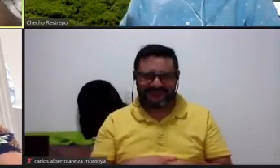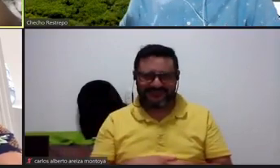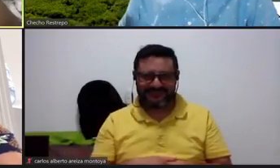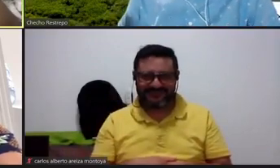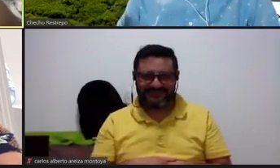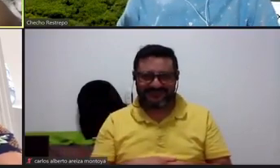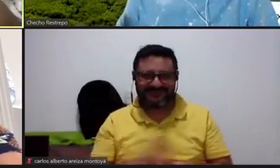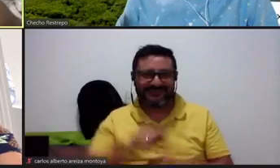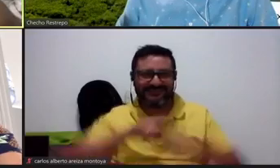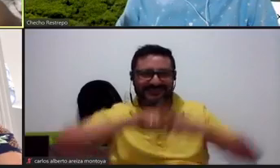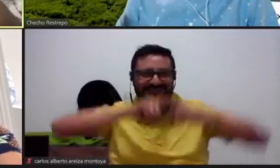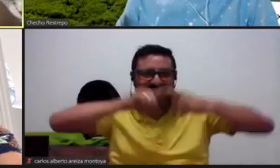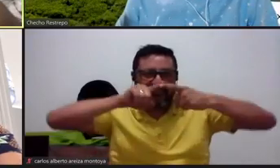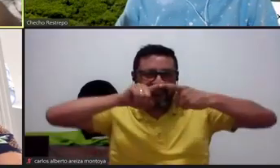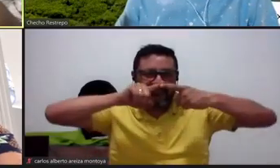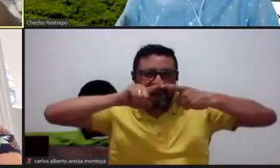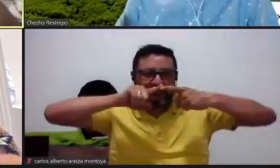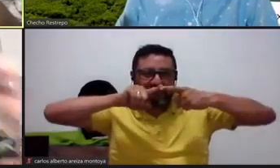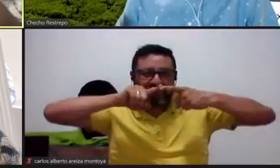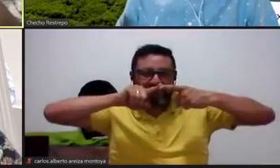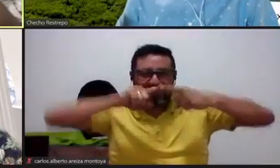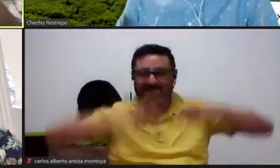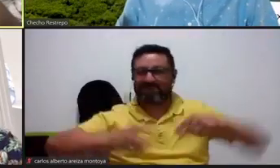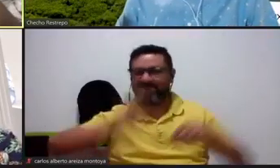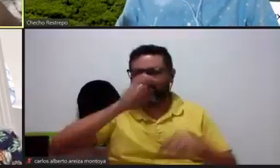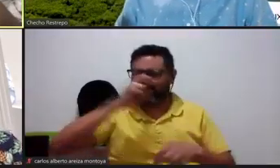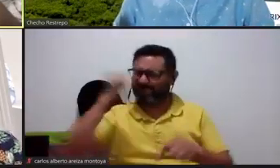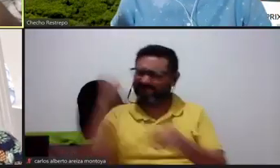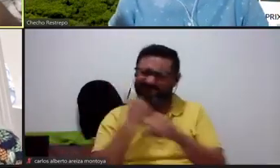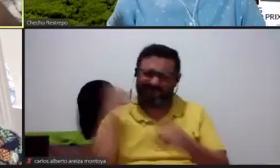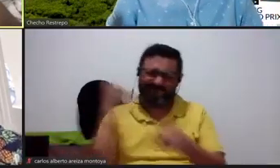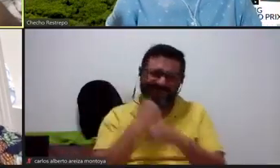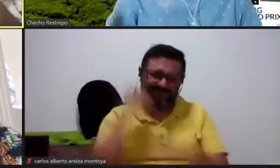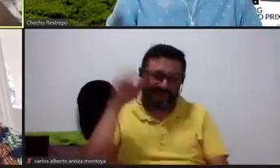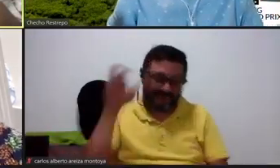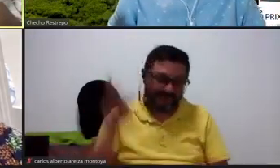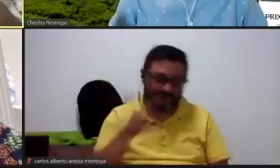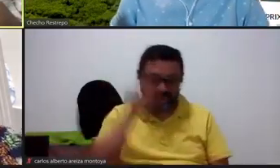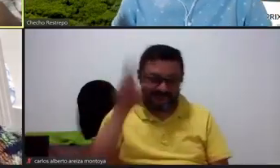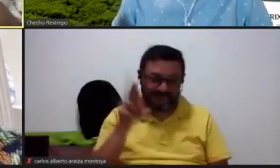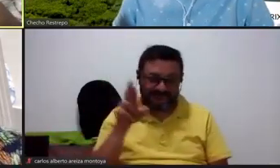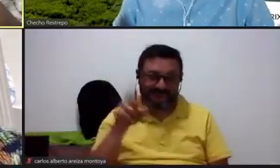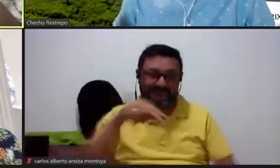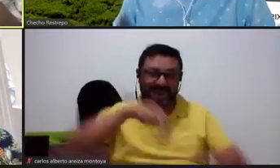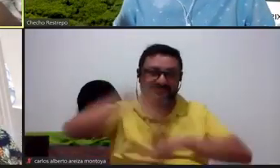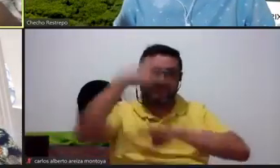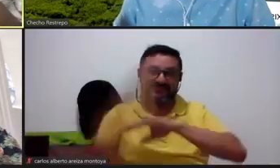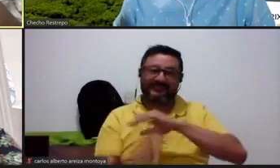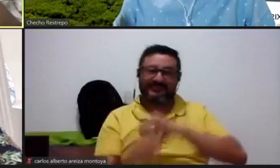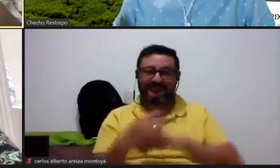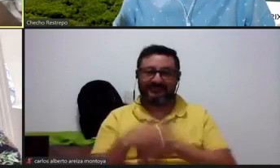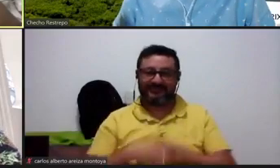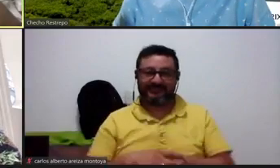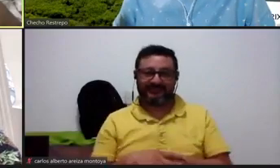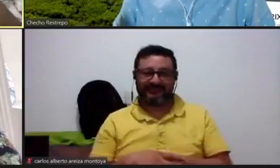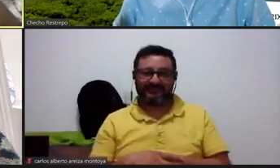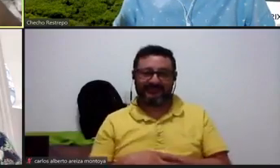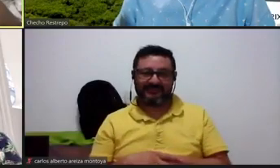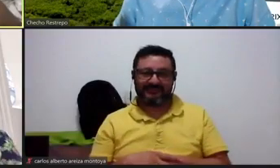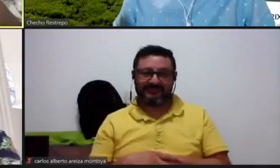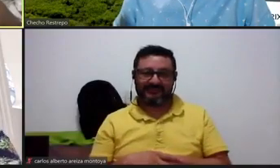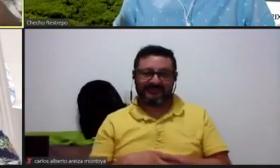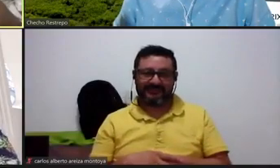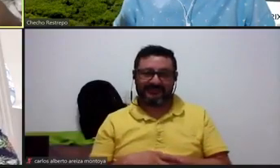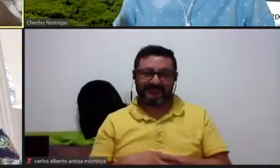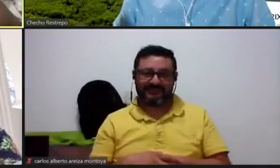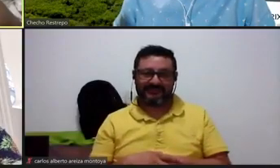semana de más exigencia, o sea, de más repeticiones de los saltos de competencia, solo de los saltos de competencia, hace